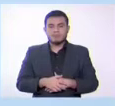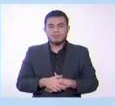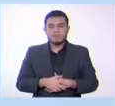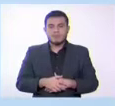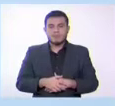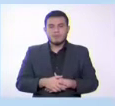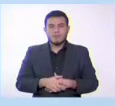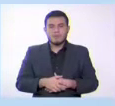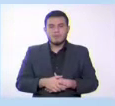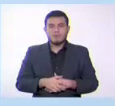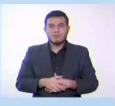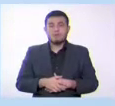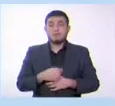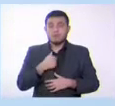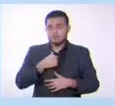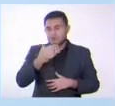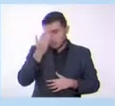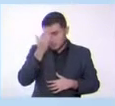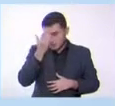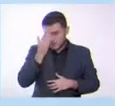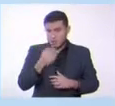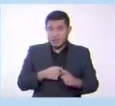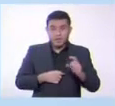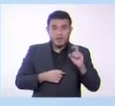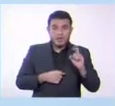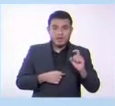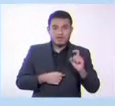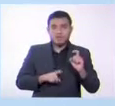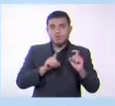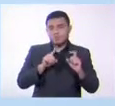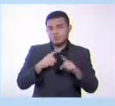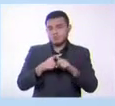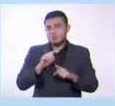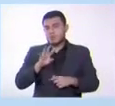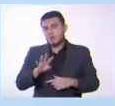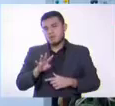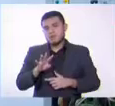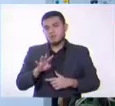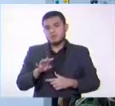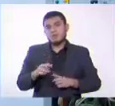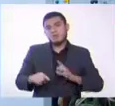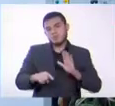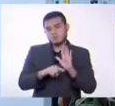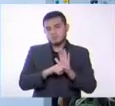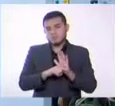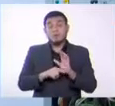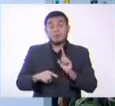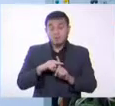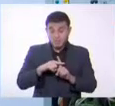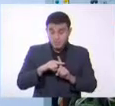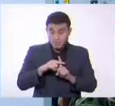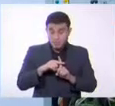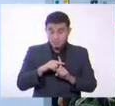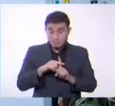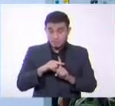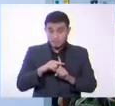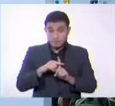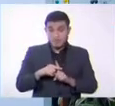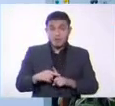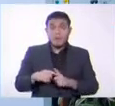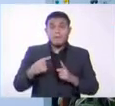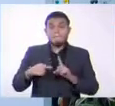Entonces sé que X, 1 por 4, como es positivo, es